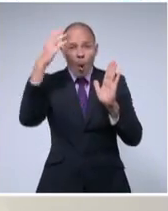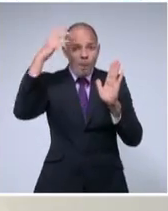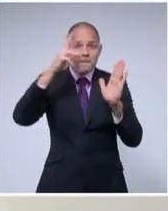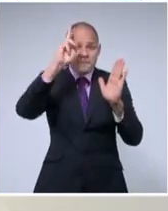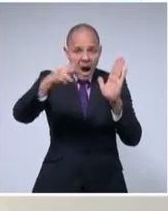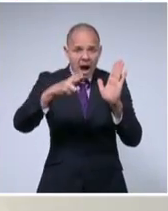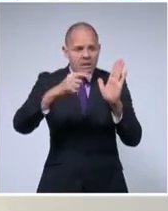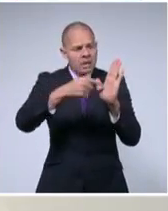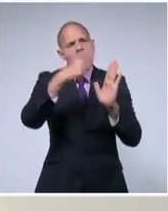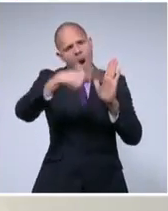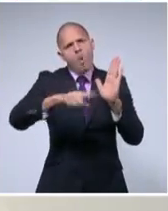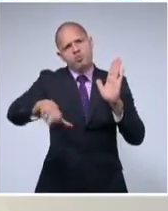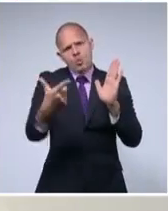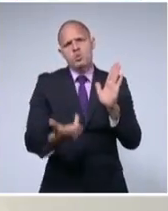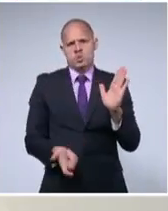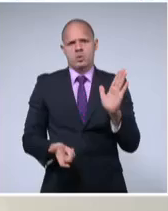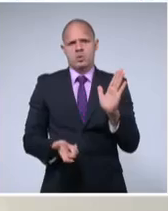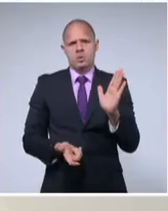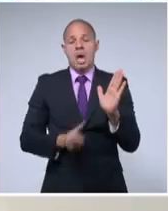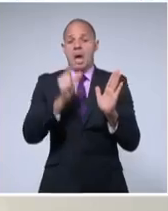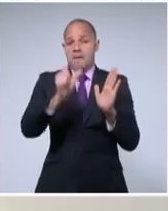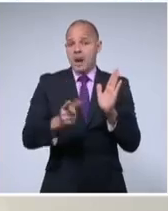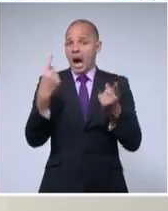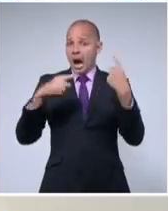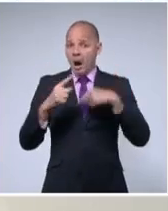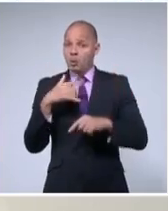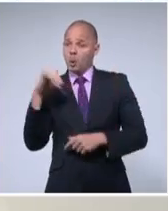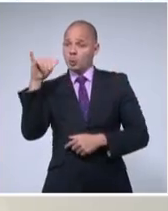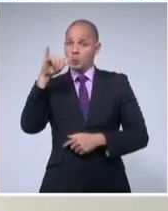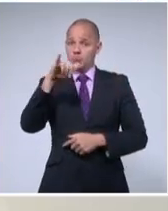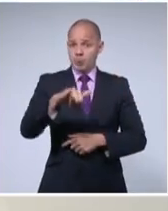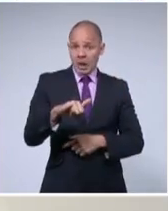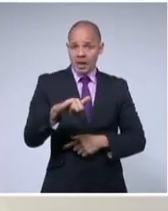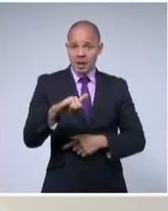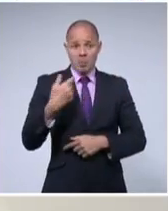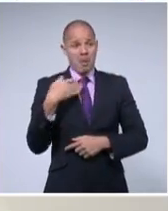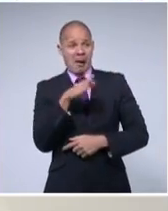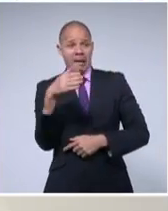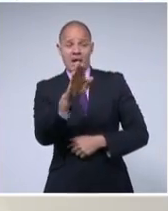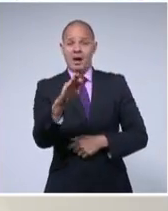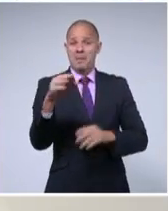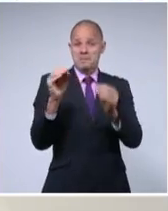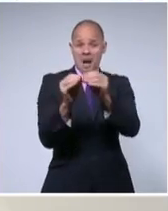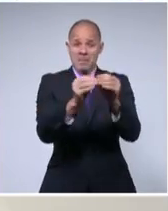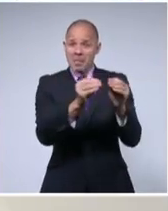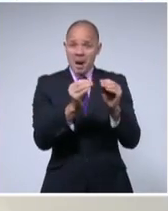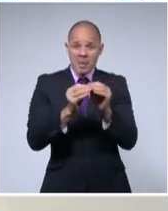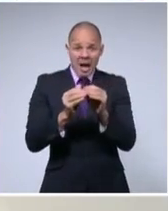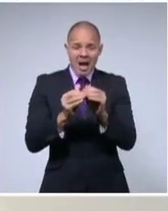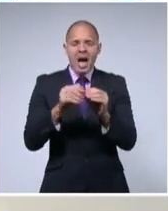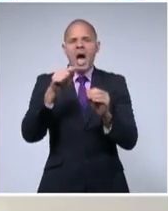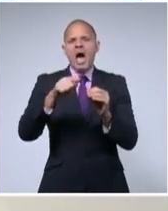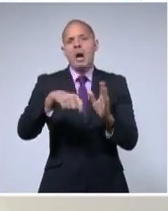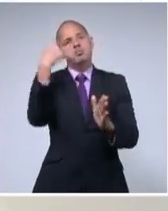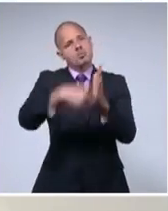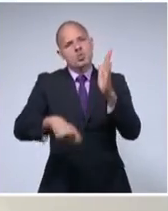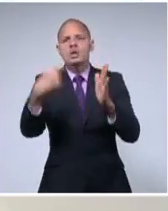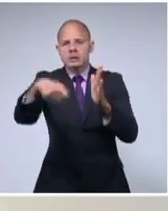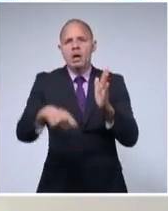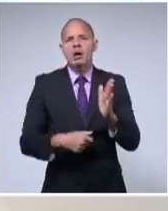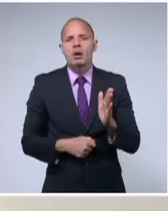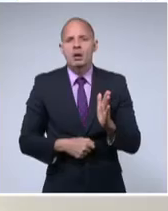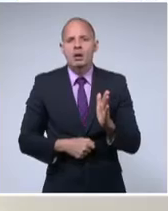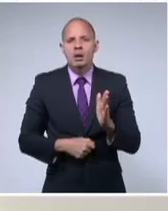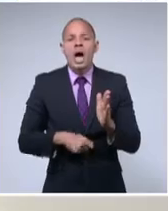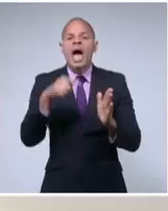se ha dispuesto para quienes propagan epidemias, porque los que incumplen protocolos y diseminan el contagio incurren incluso